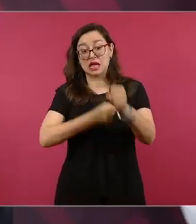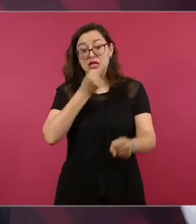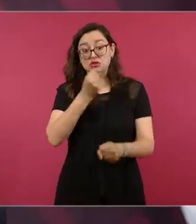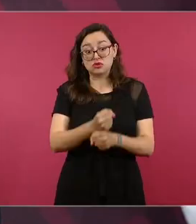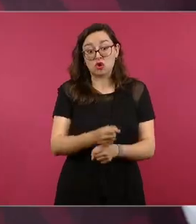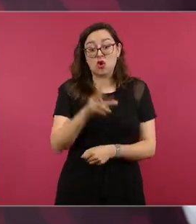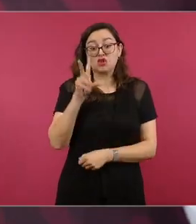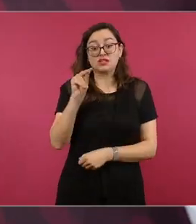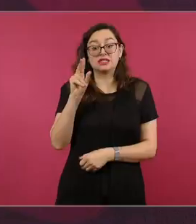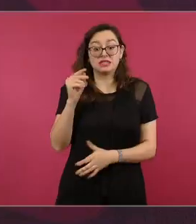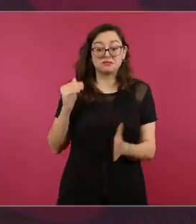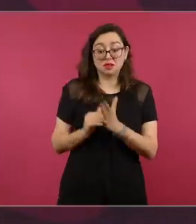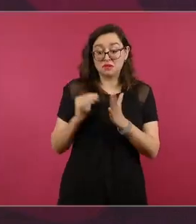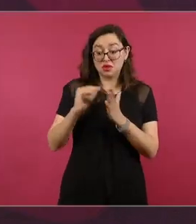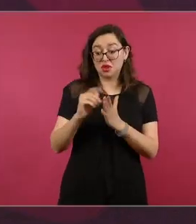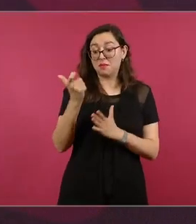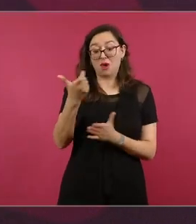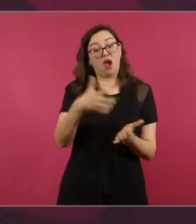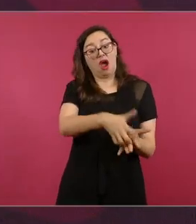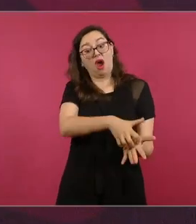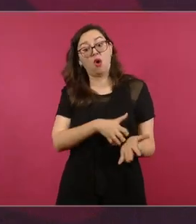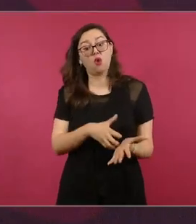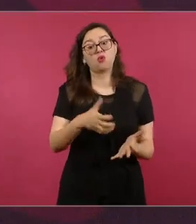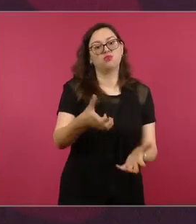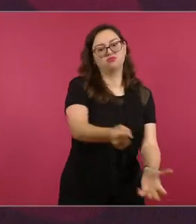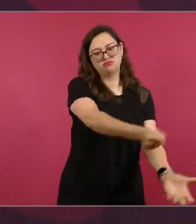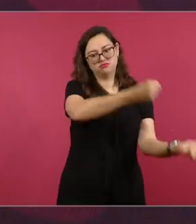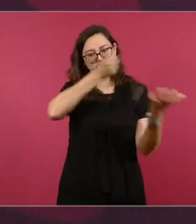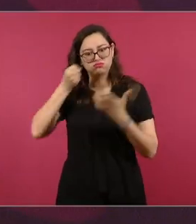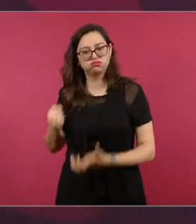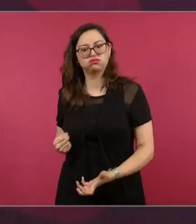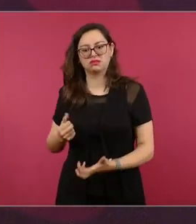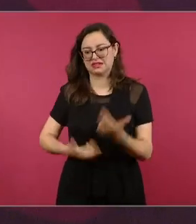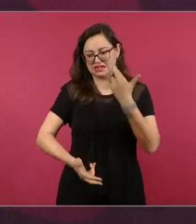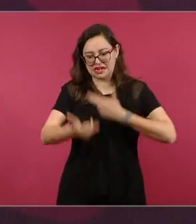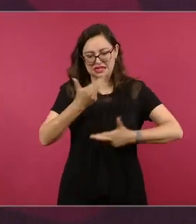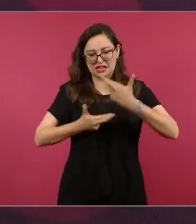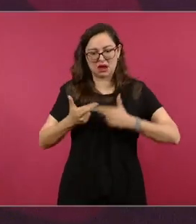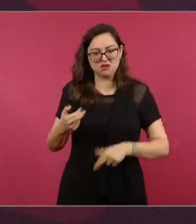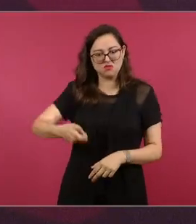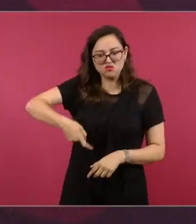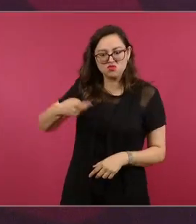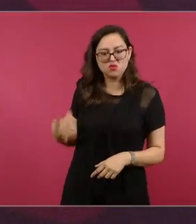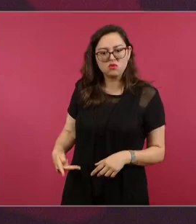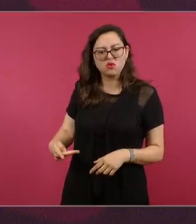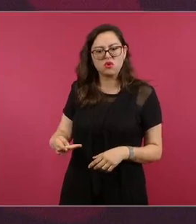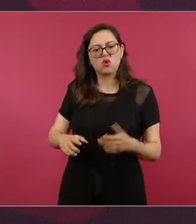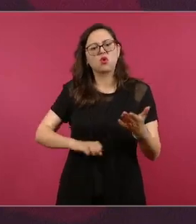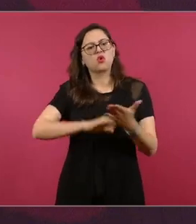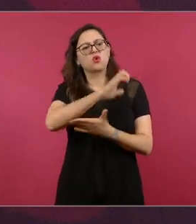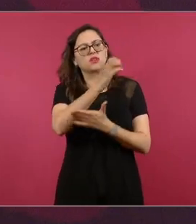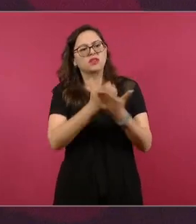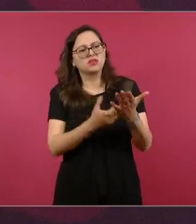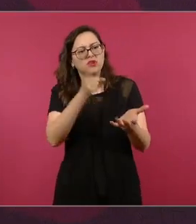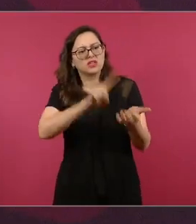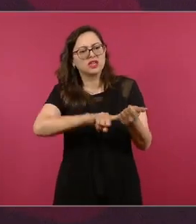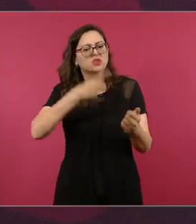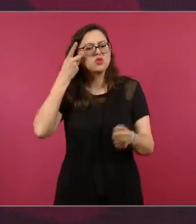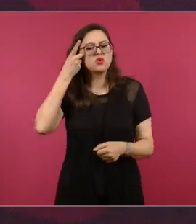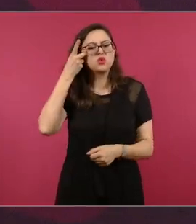¿quiénes eran? o ¿quiénes son? los de los contratos los mismos